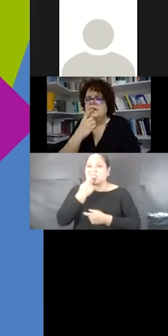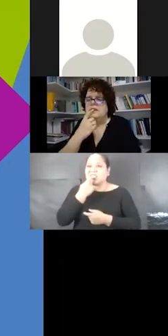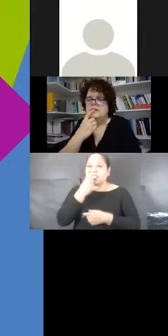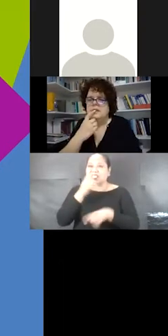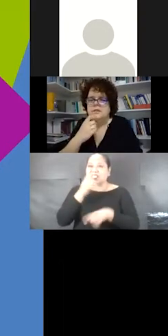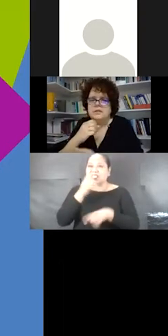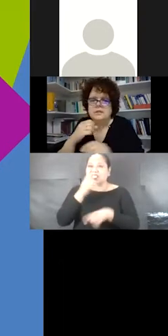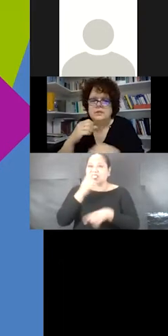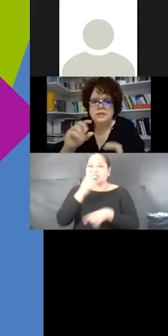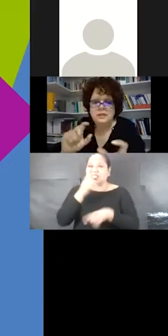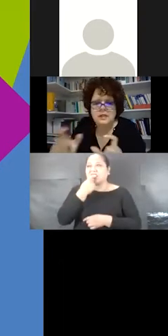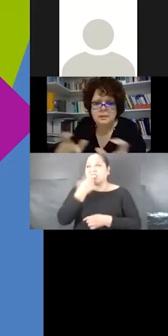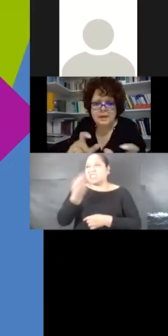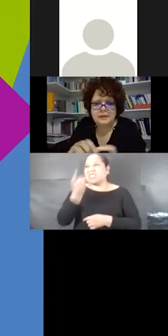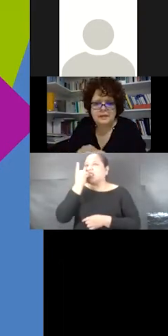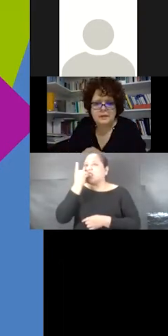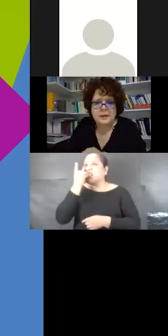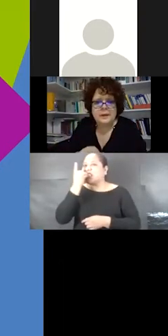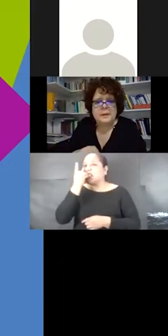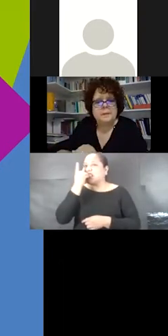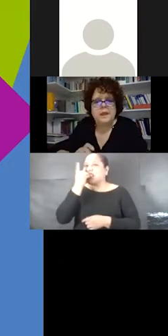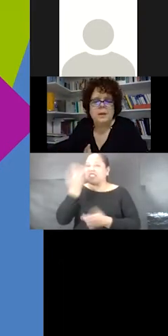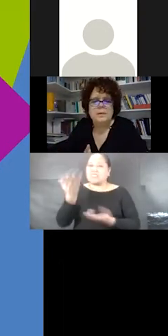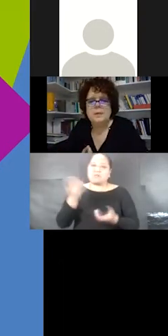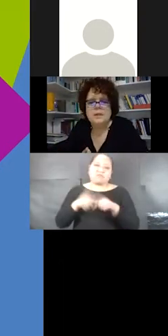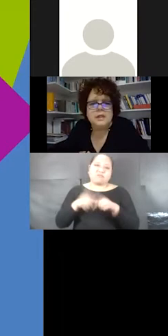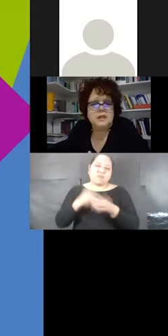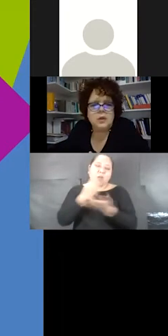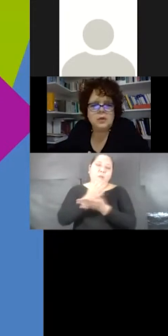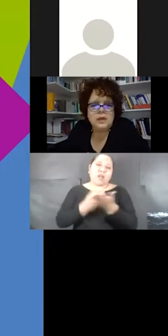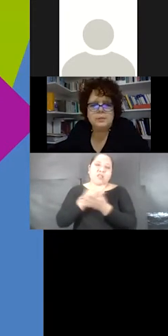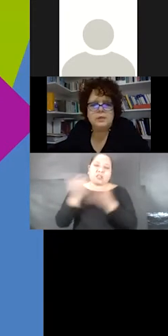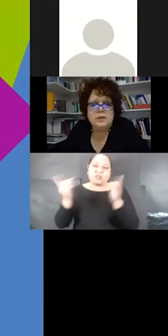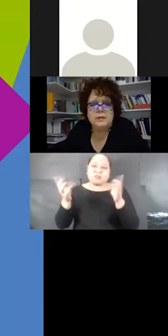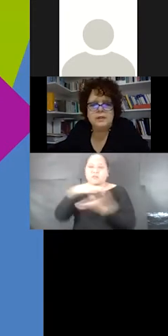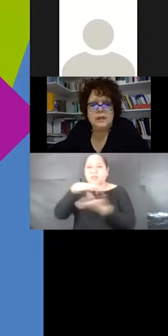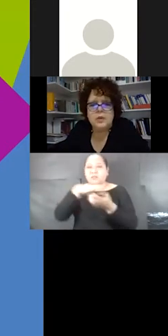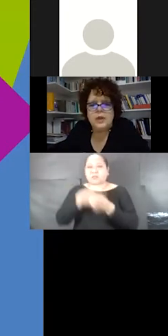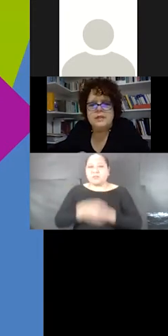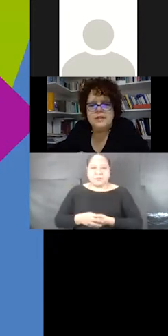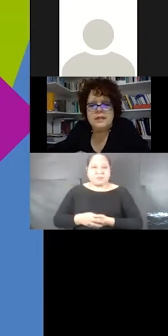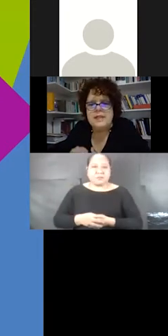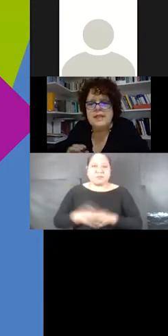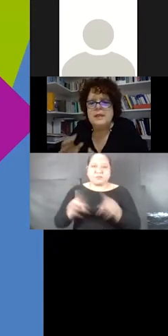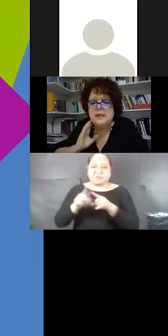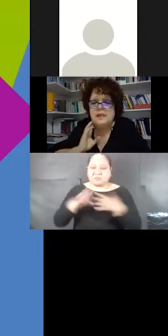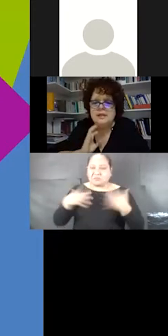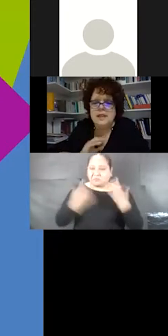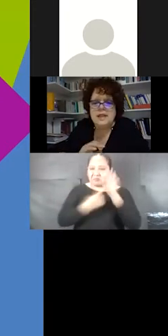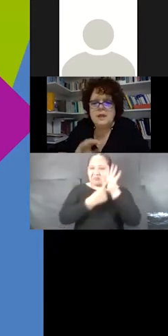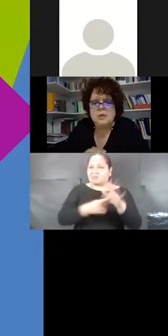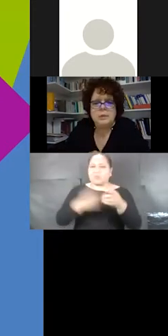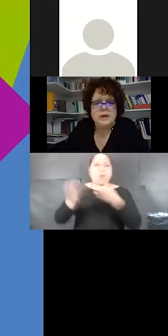los dientes, ¿no? Entonces sí tiene partes, ¿no? Y lo más importante de todo, que es posible expresar todas las ideas sin